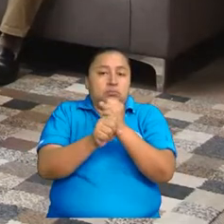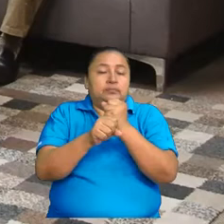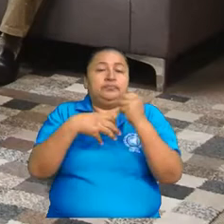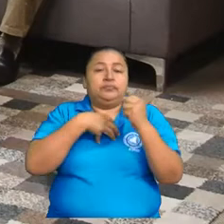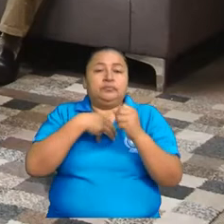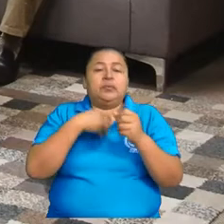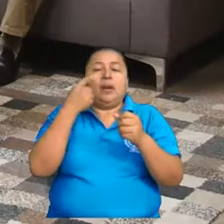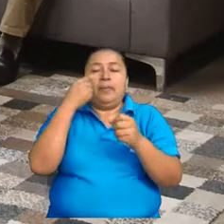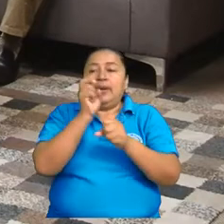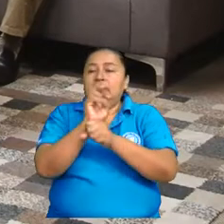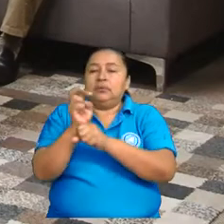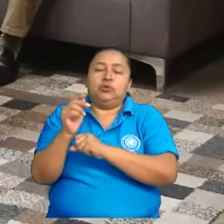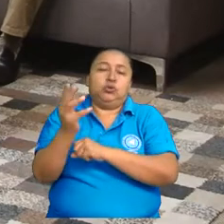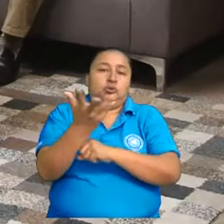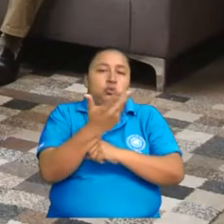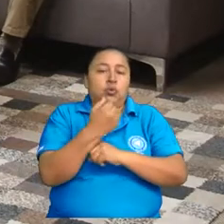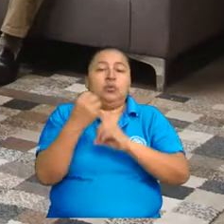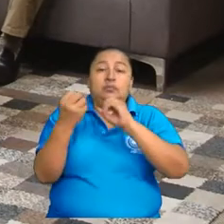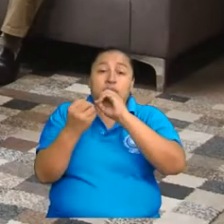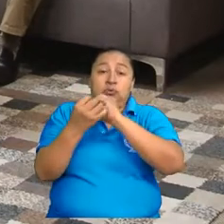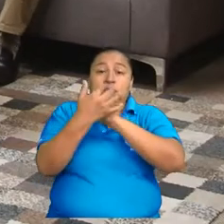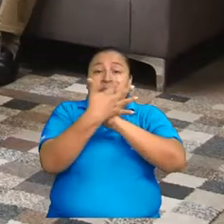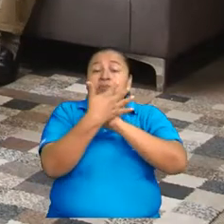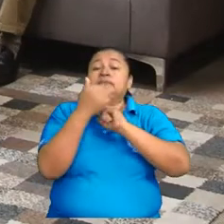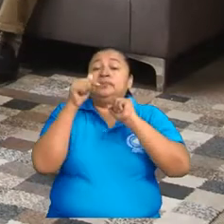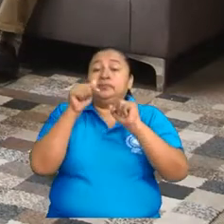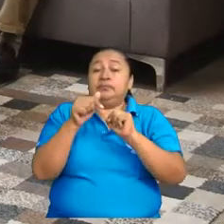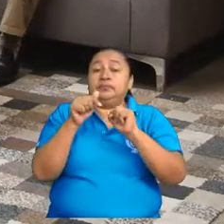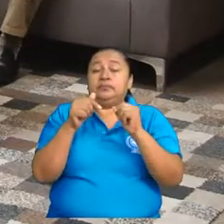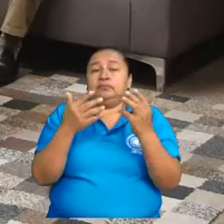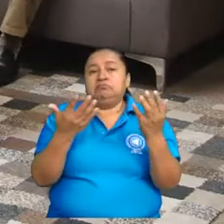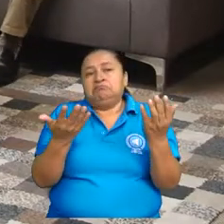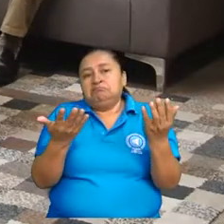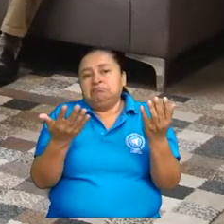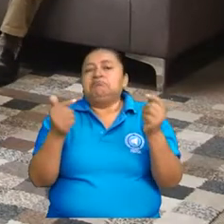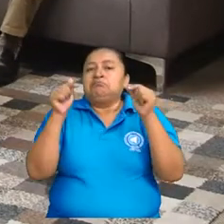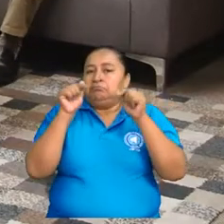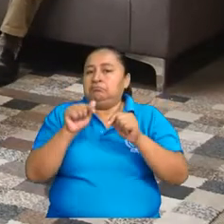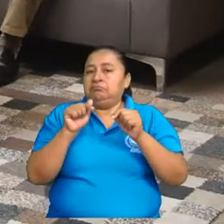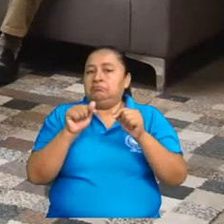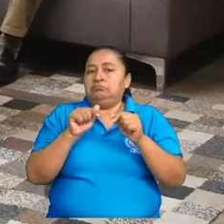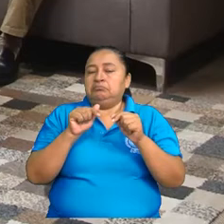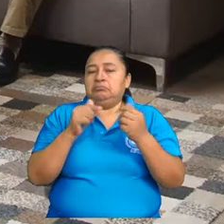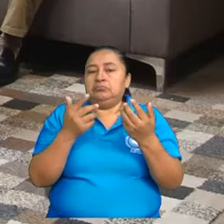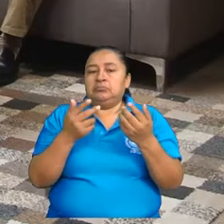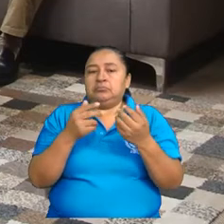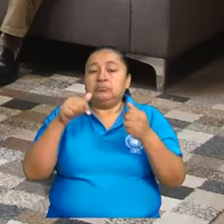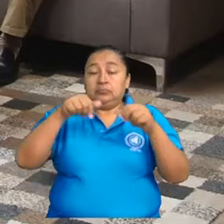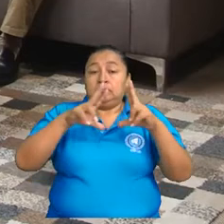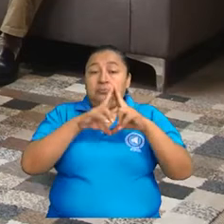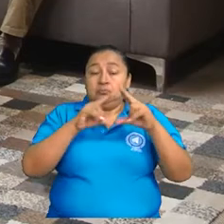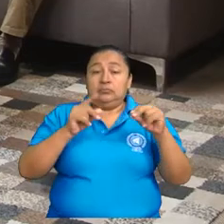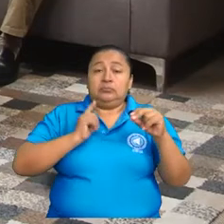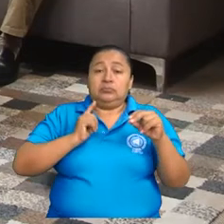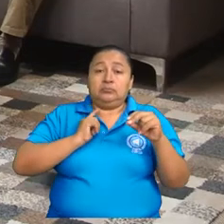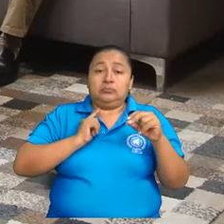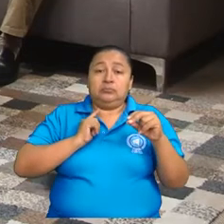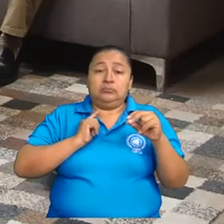la vigilancia también del COVID. Entonces, ahí nuestro país ha tenido